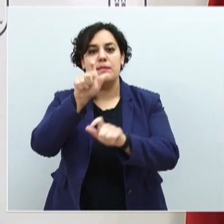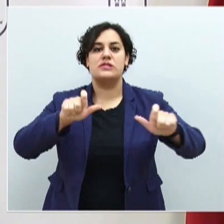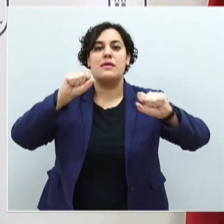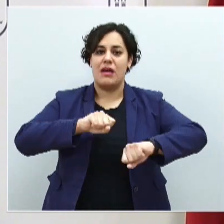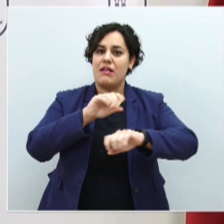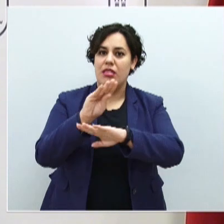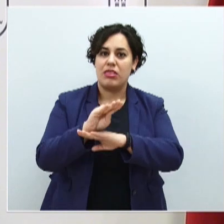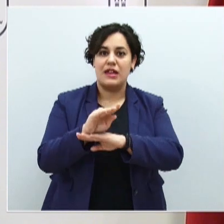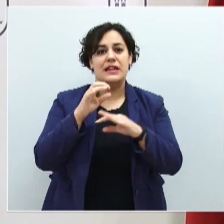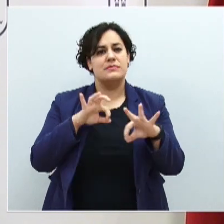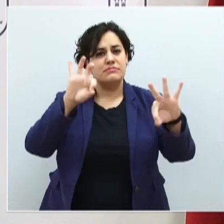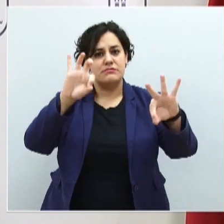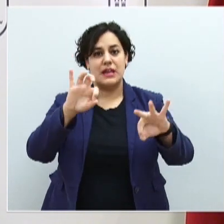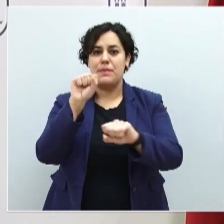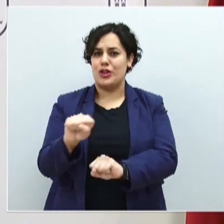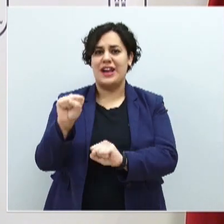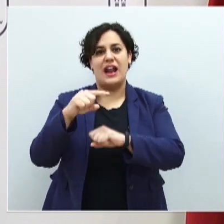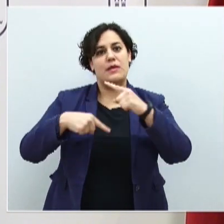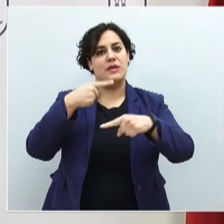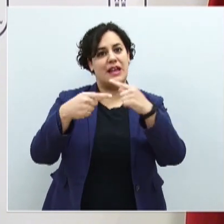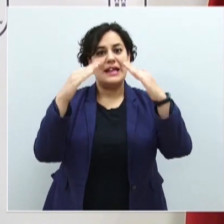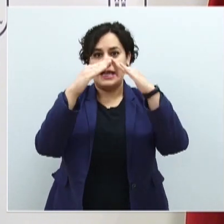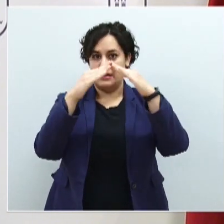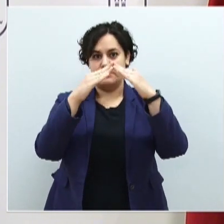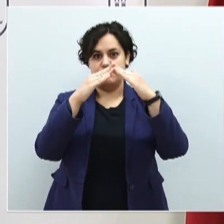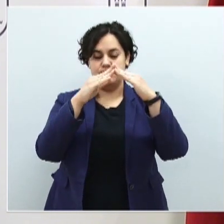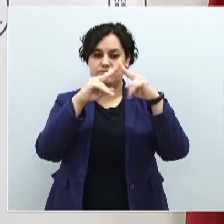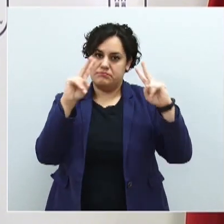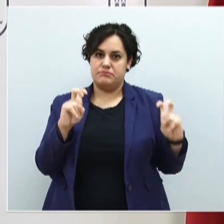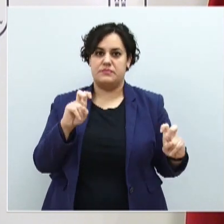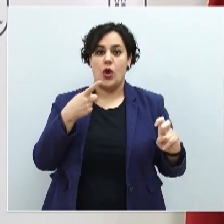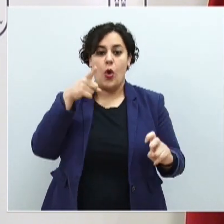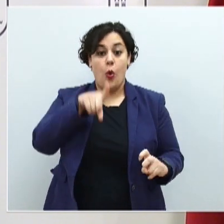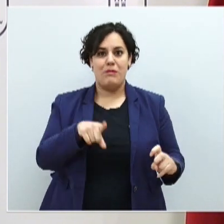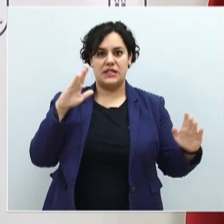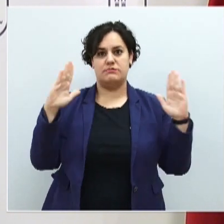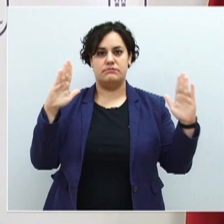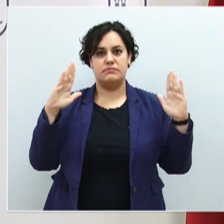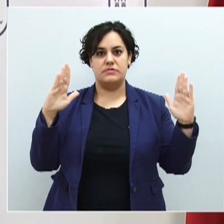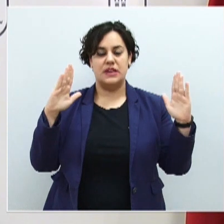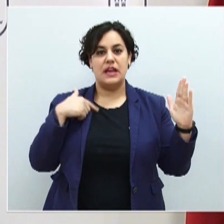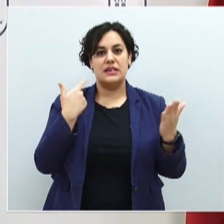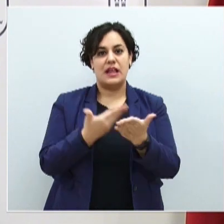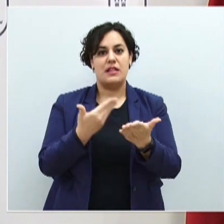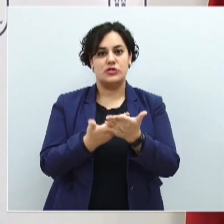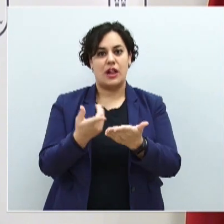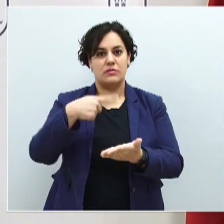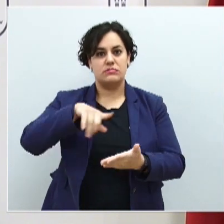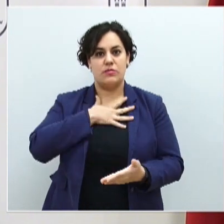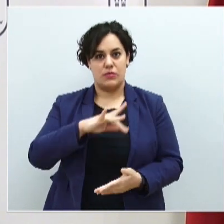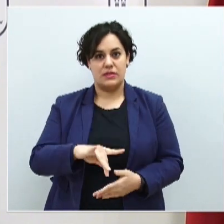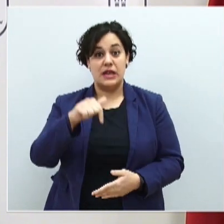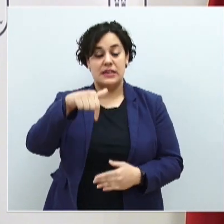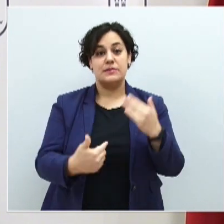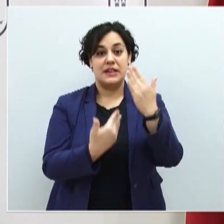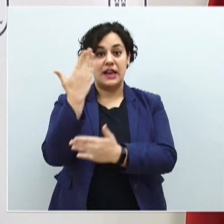de proteger a nuestras familias y nuestras casas. Un mes que nos ha demostrado de lo que somos capaces. Esta mañana nuestro presidente,